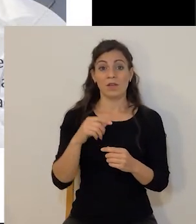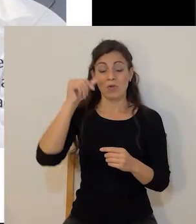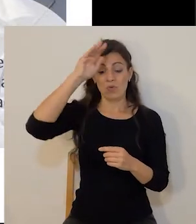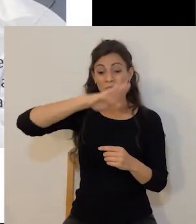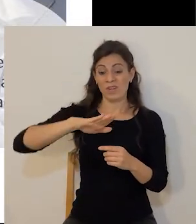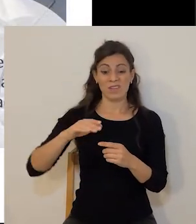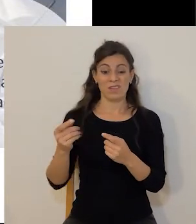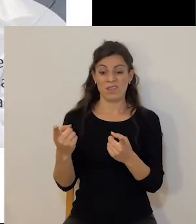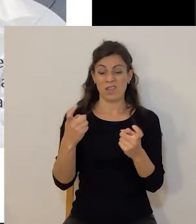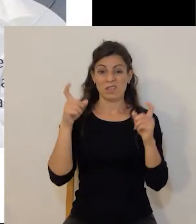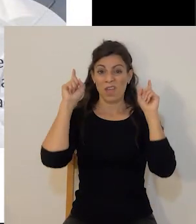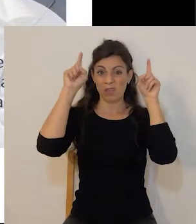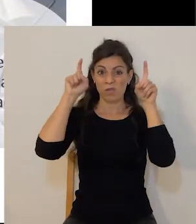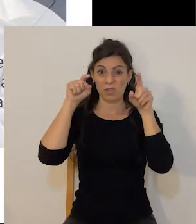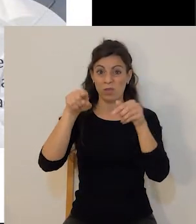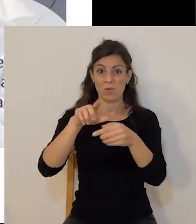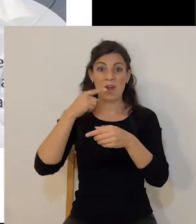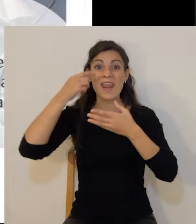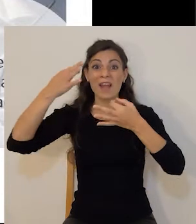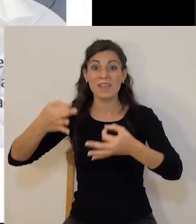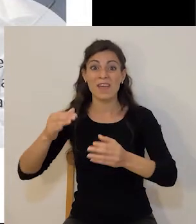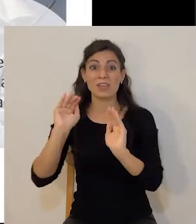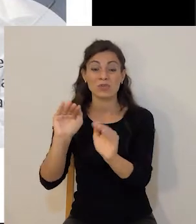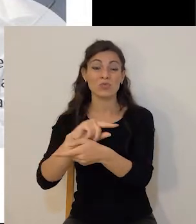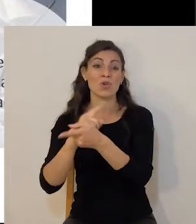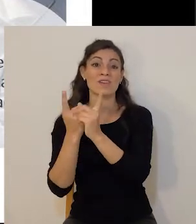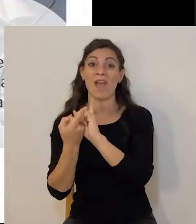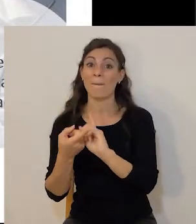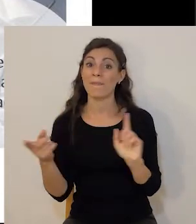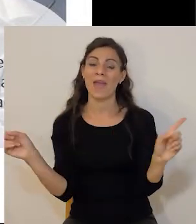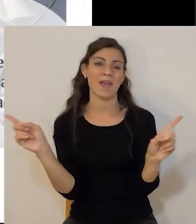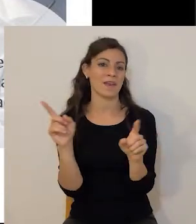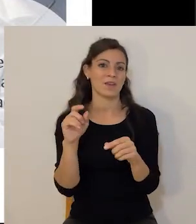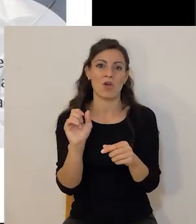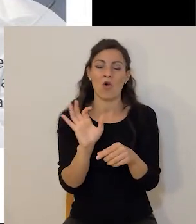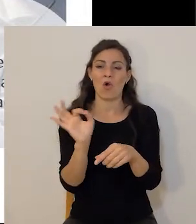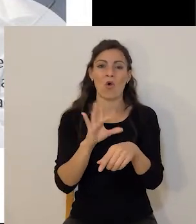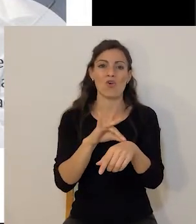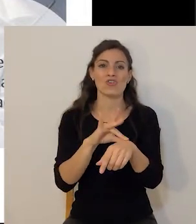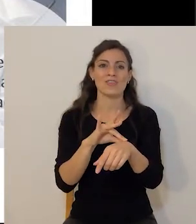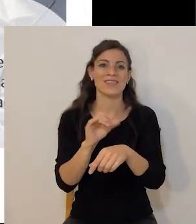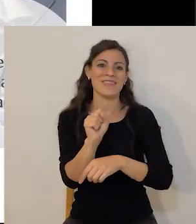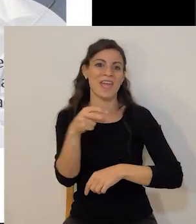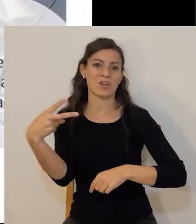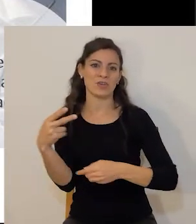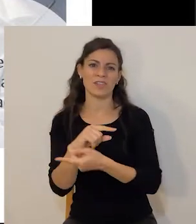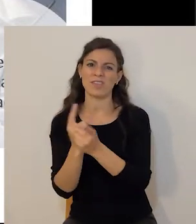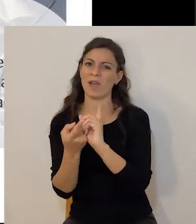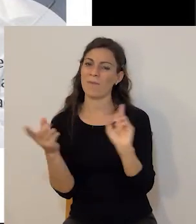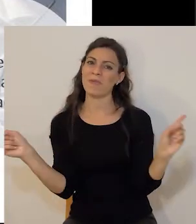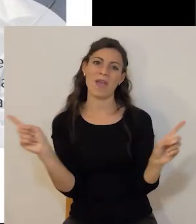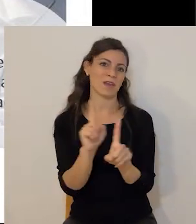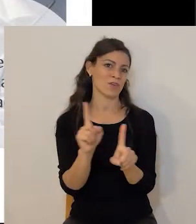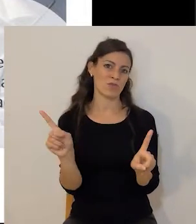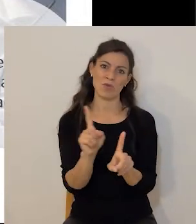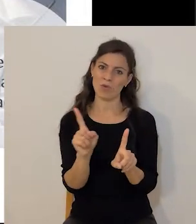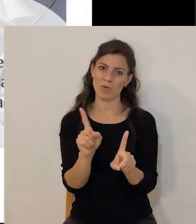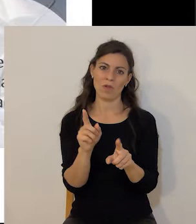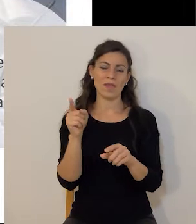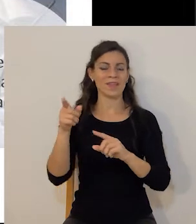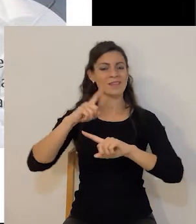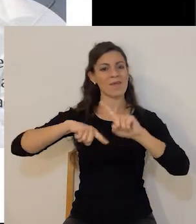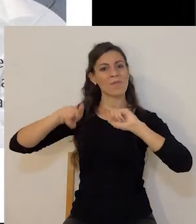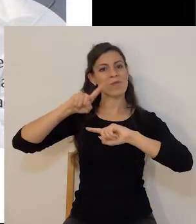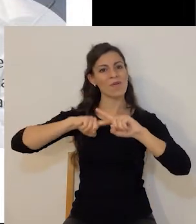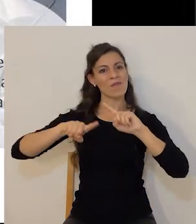necesidad educativa, no podemos cambiar ese diagnóstico, no lo podemos cambiar, no podremos cambiar esa dificultad